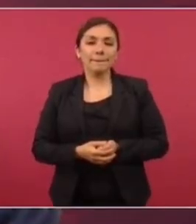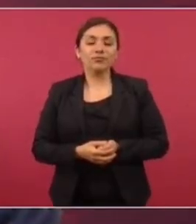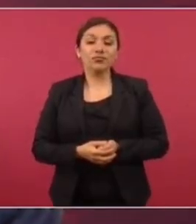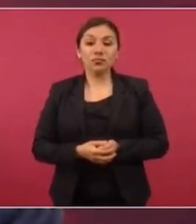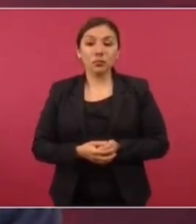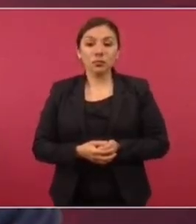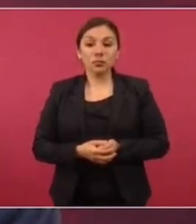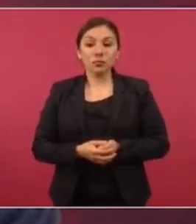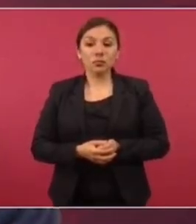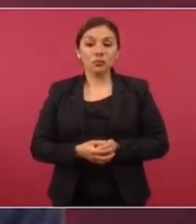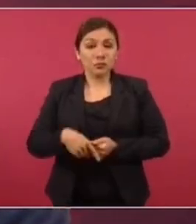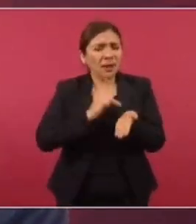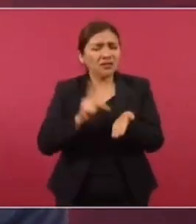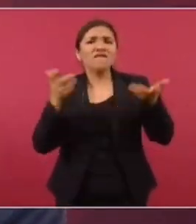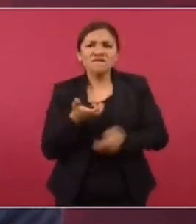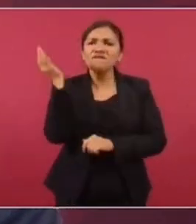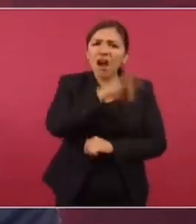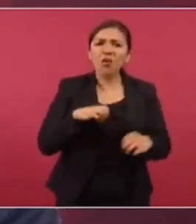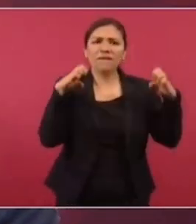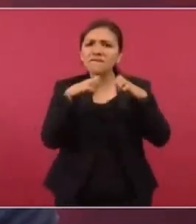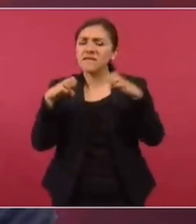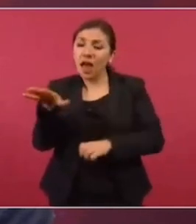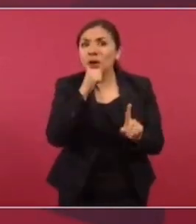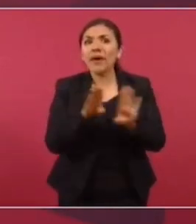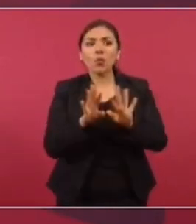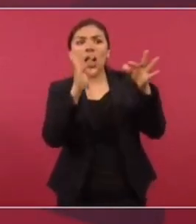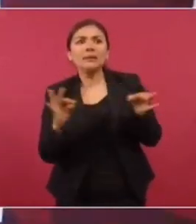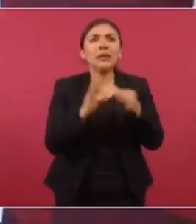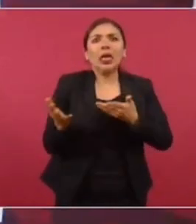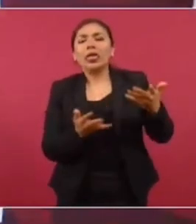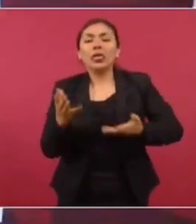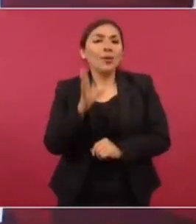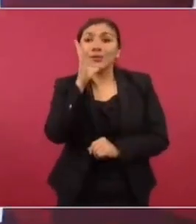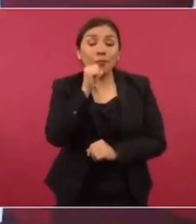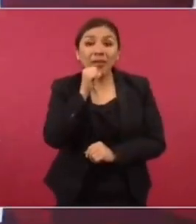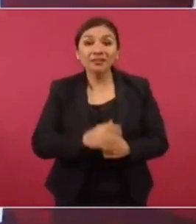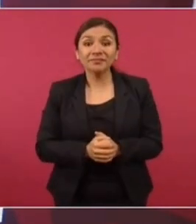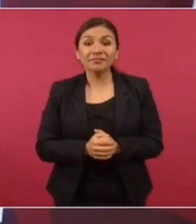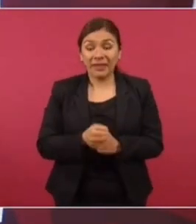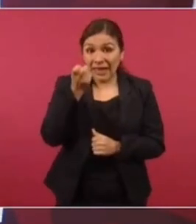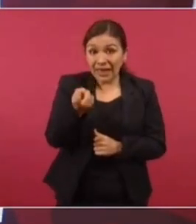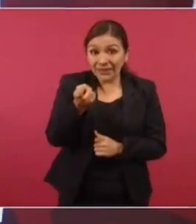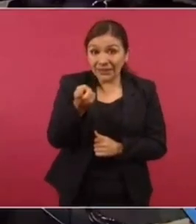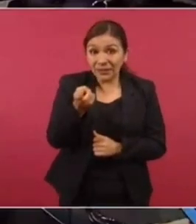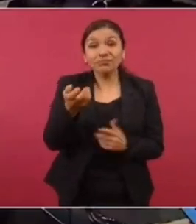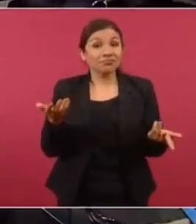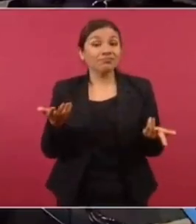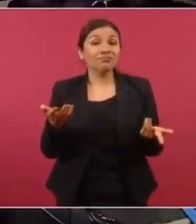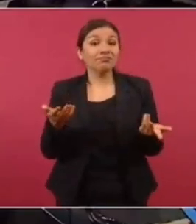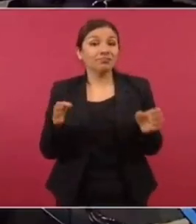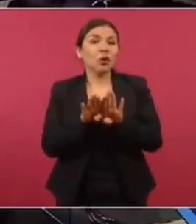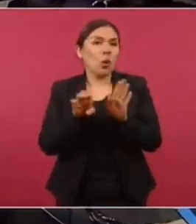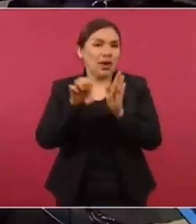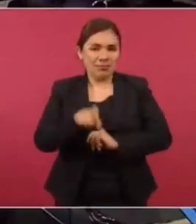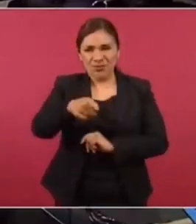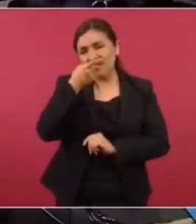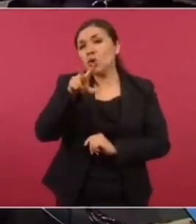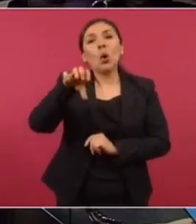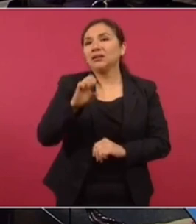que hicieron fraudes, los que engañaron al pueblo. Ese texto, por ejemplo, si no fue